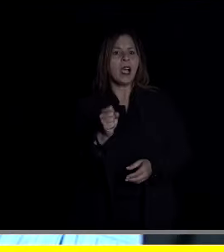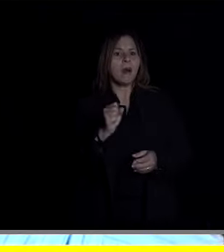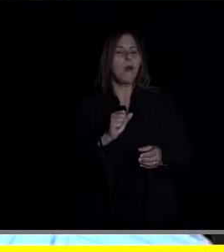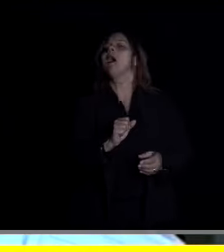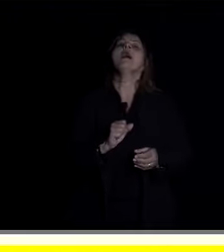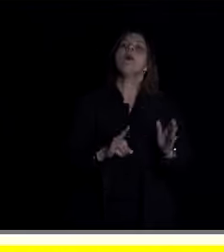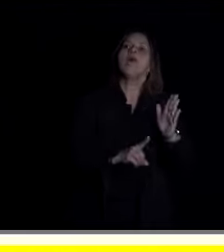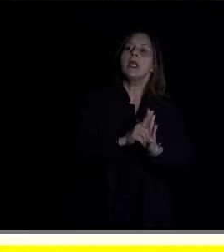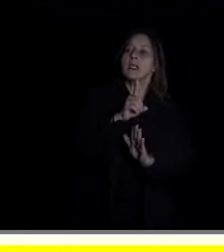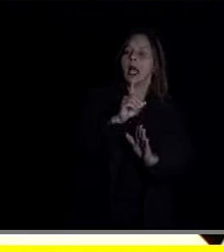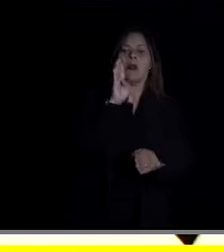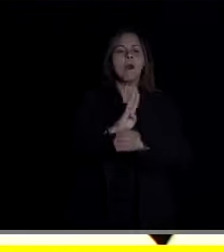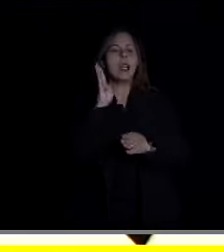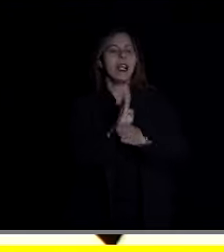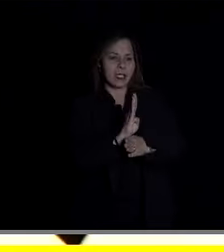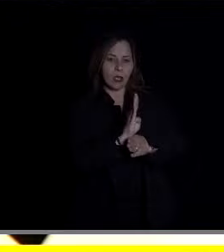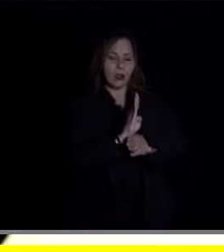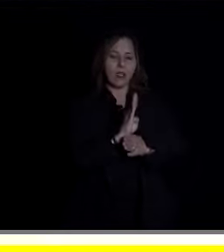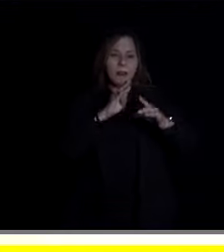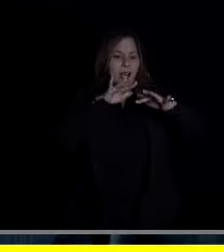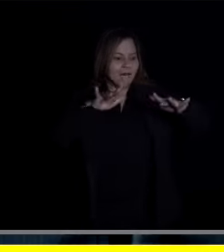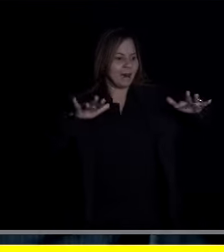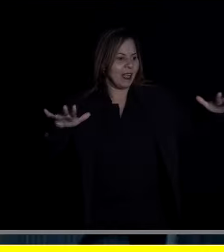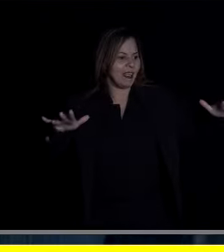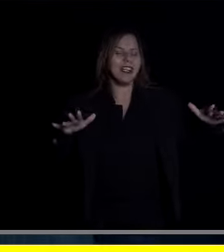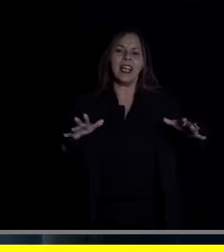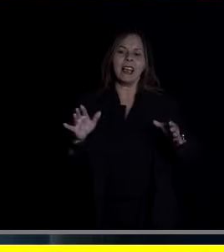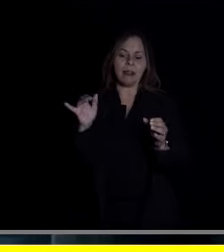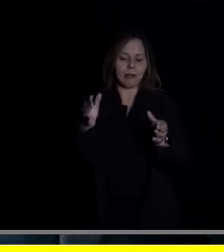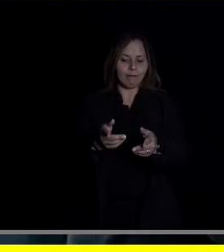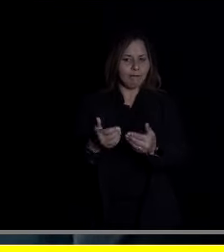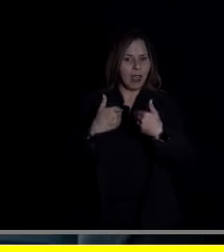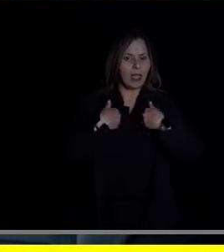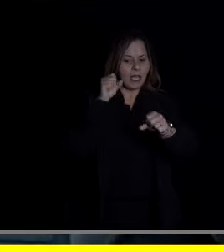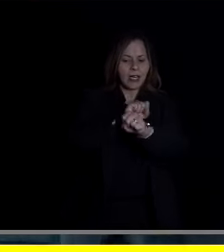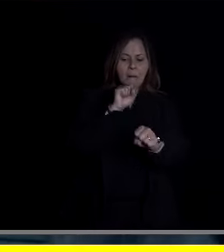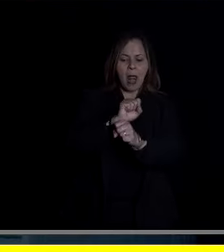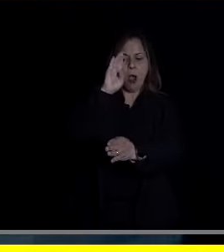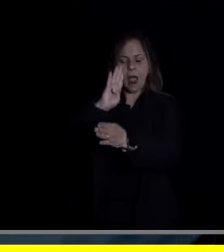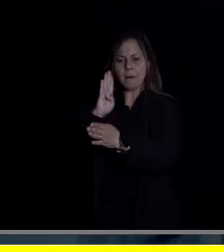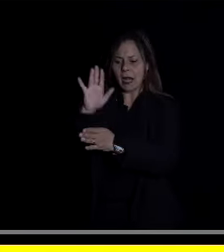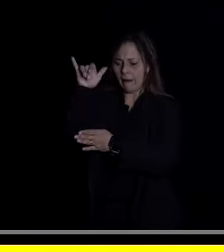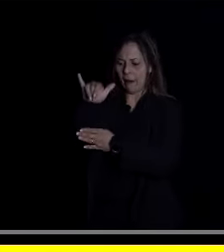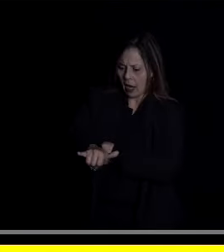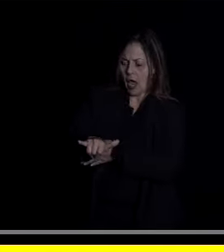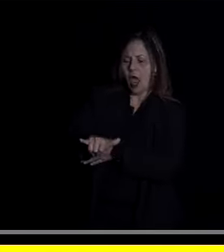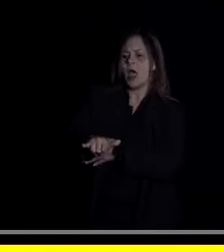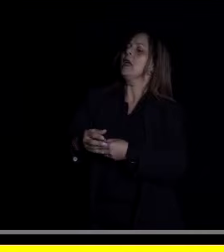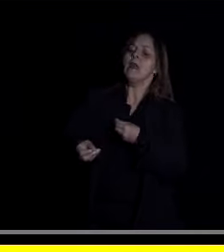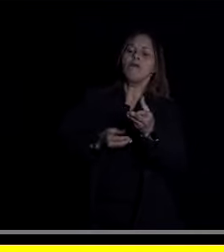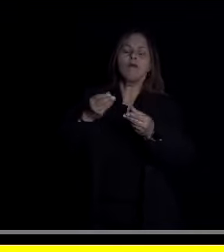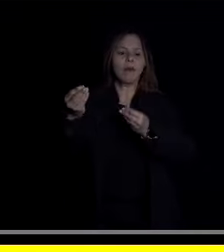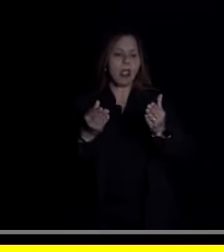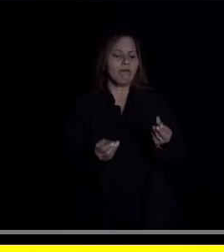empresarial, y ha sido clave en crear, expandir, atraer y retener empleos, empresas, inversión,